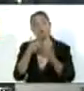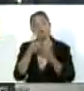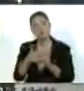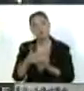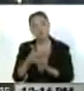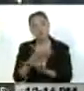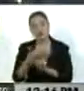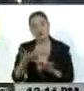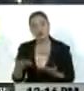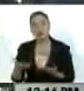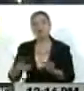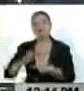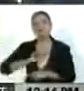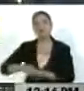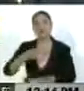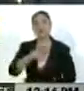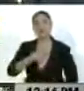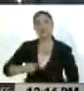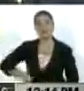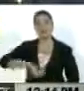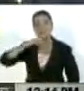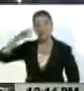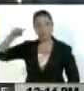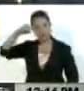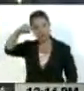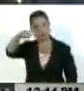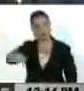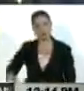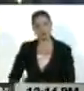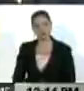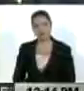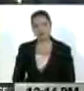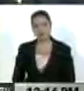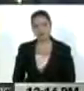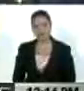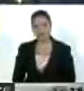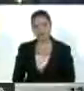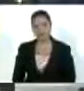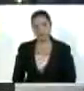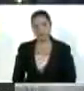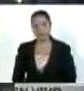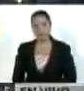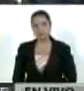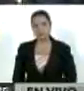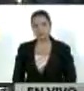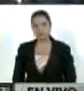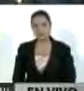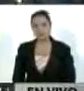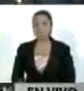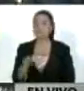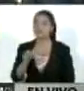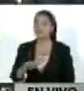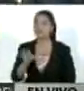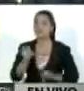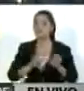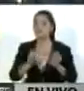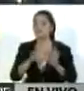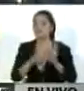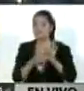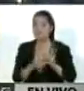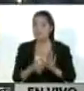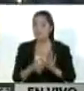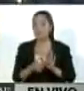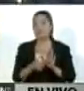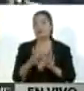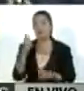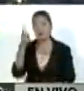amiga por instrucciones del presidente Nicolás Maduro Moro. E igualmente, en este balance preliminar de la